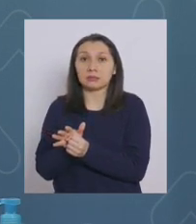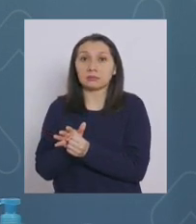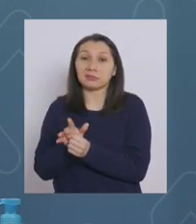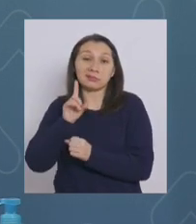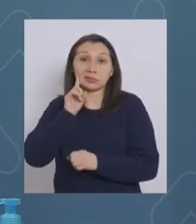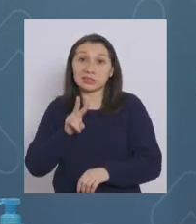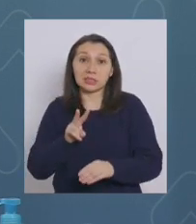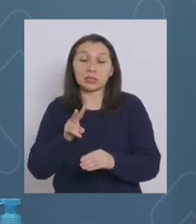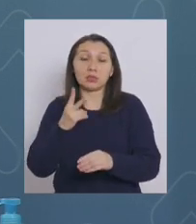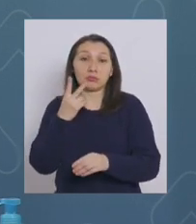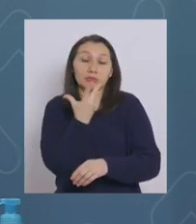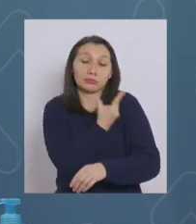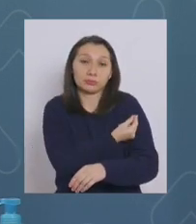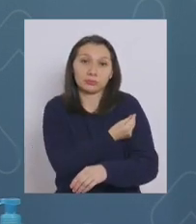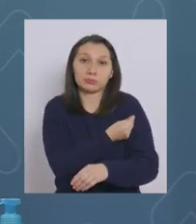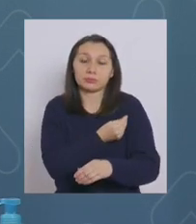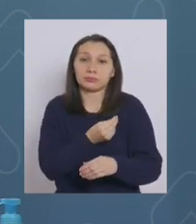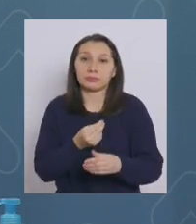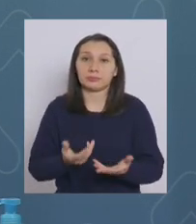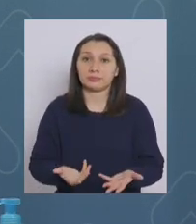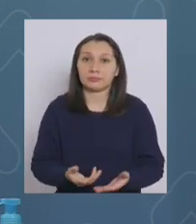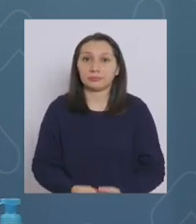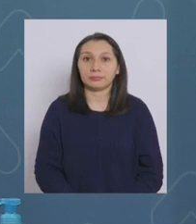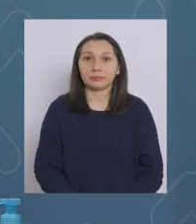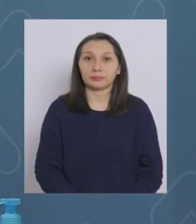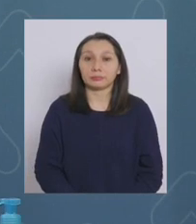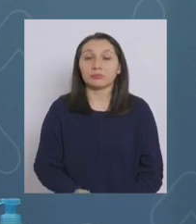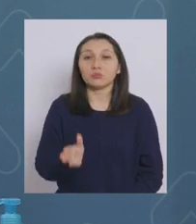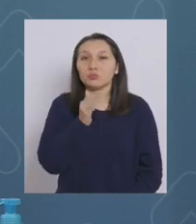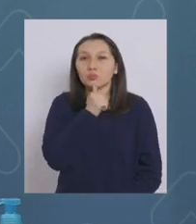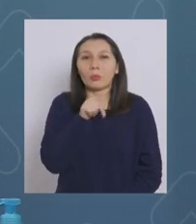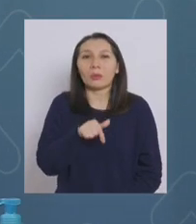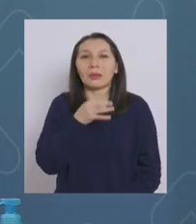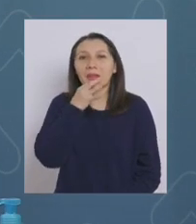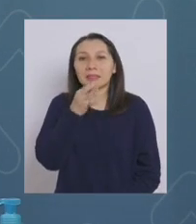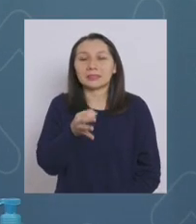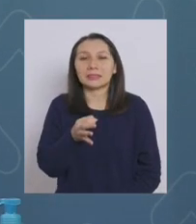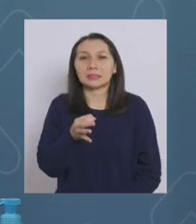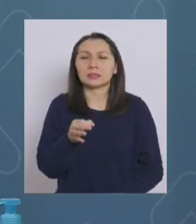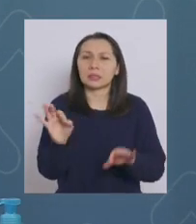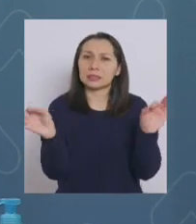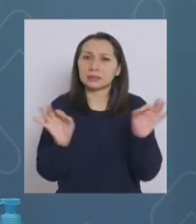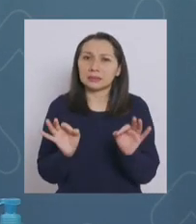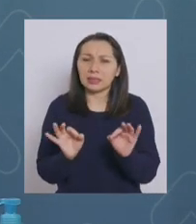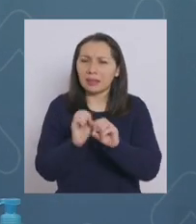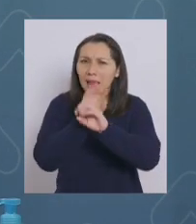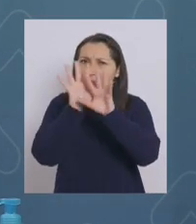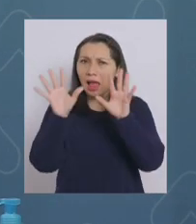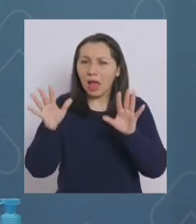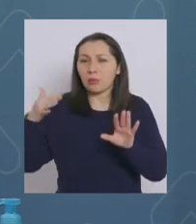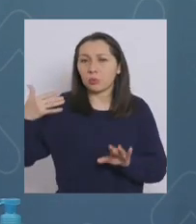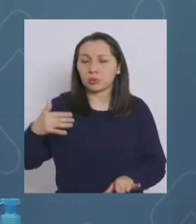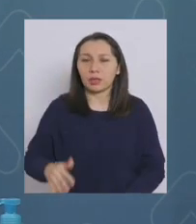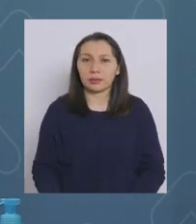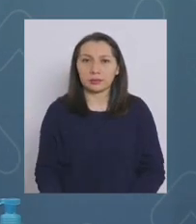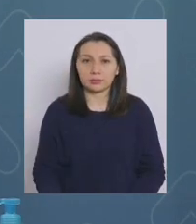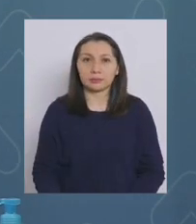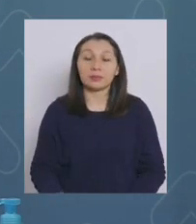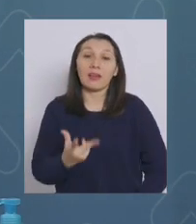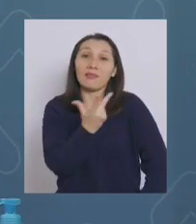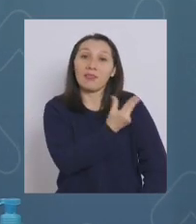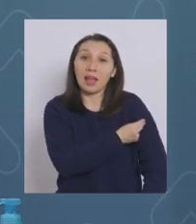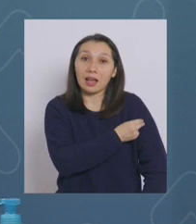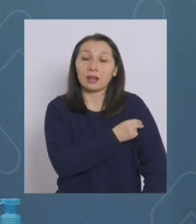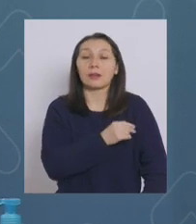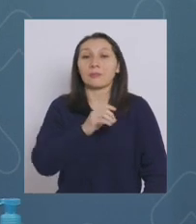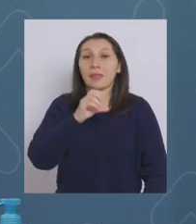completo. Entonces, no estamos aquí, estamos clarificando lo que es importante. La vacuna de